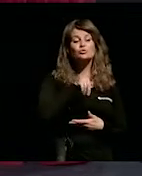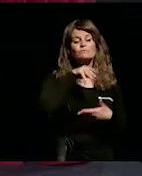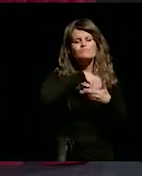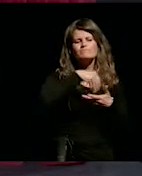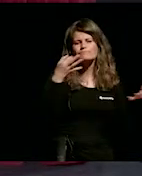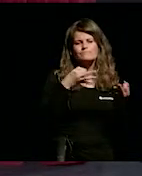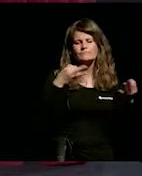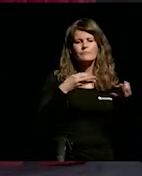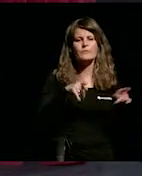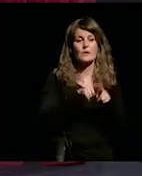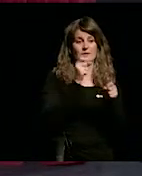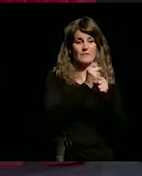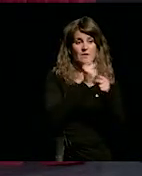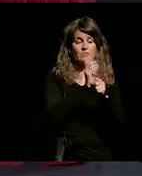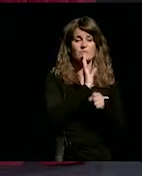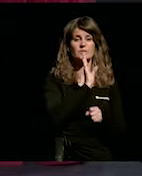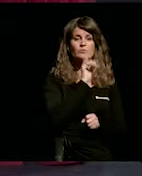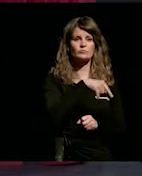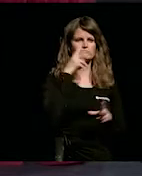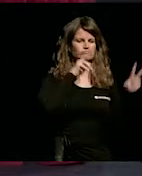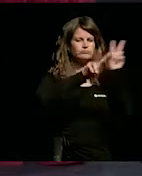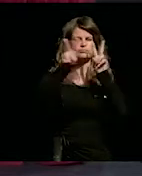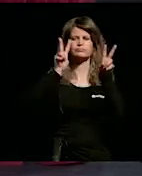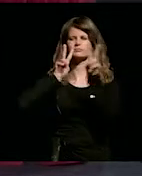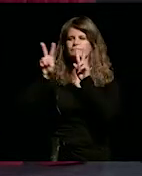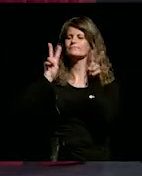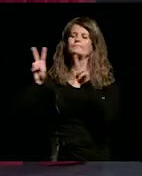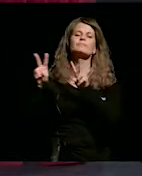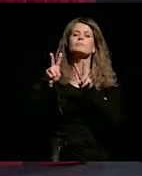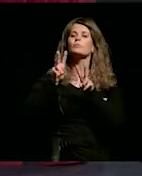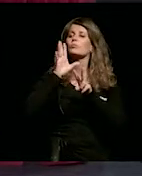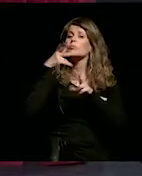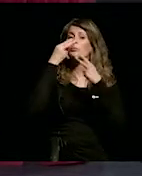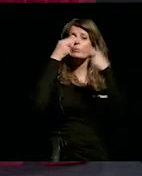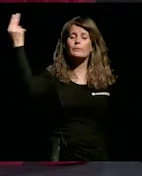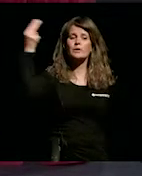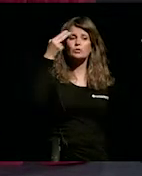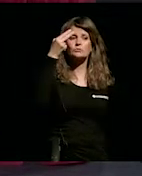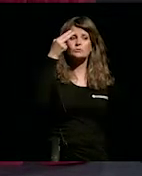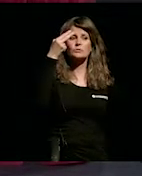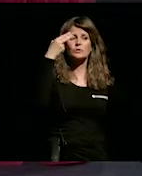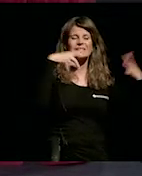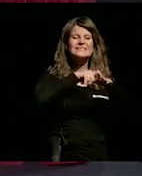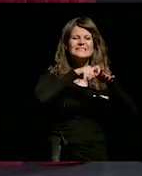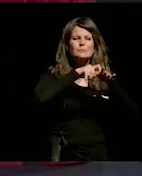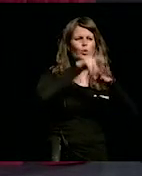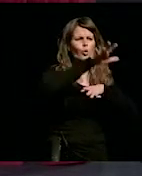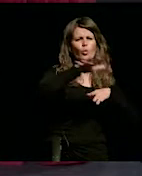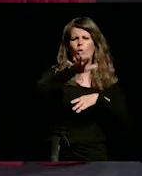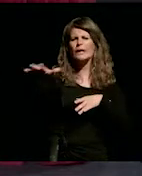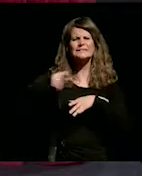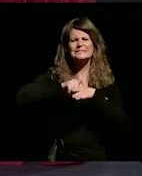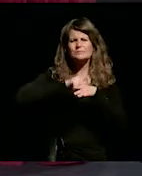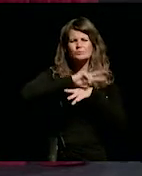que ese trabajo fuera visto por públicos en todo tipo de lugares. En el